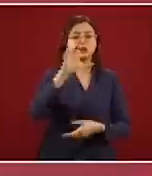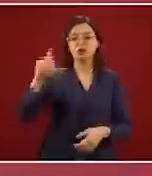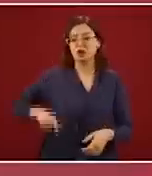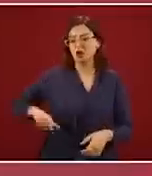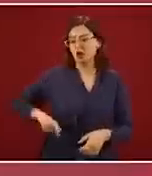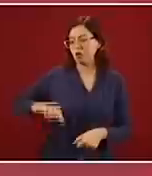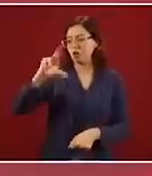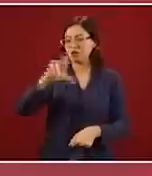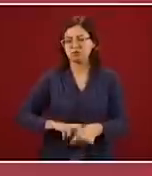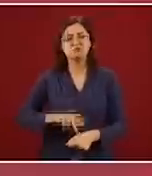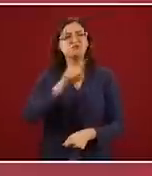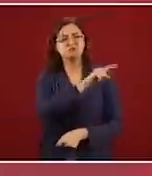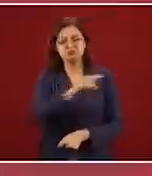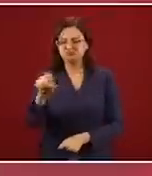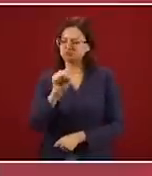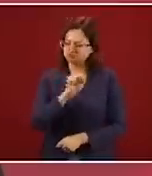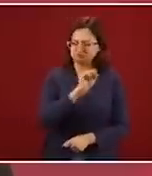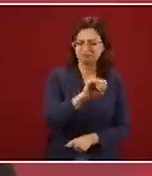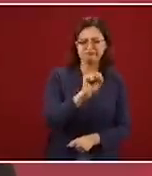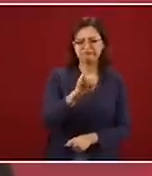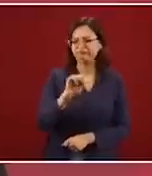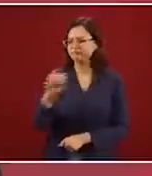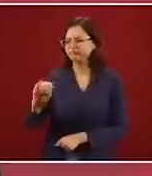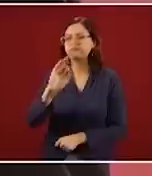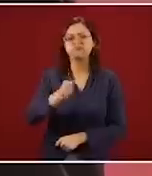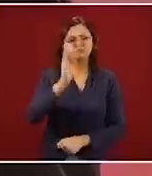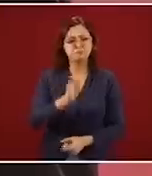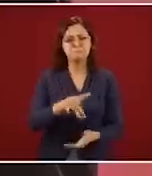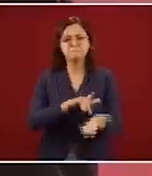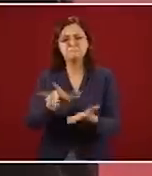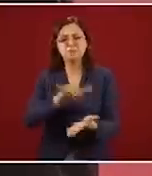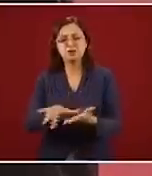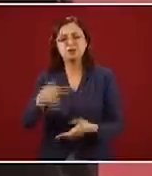aceptando, apoyando para que se